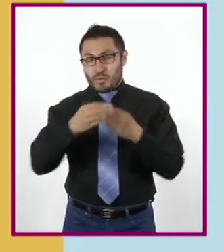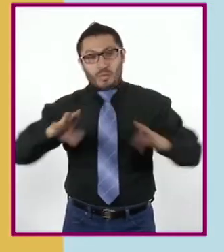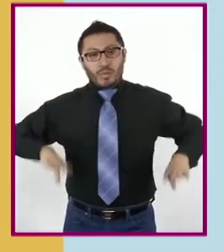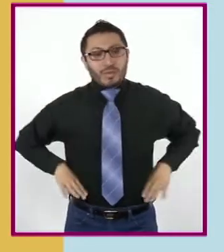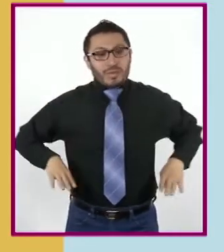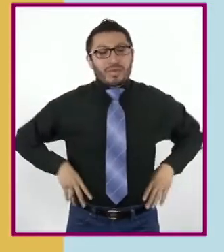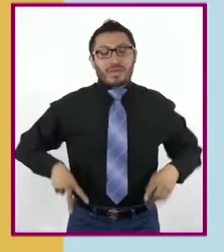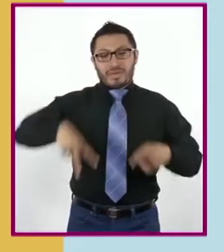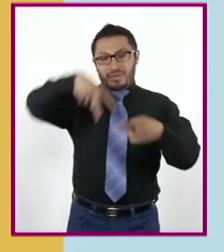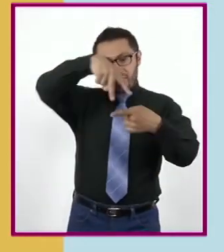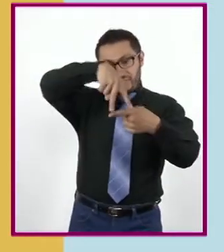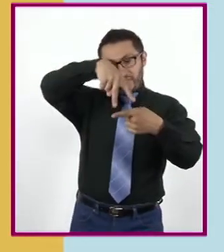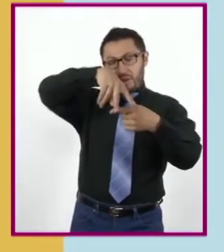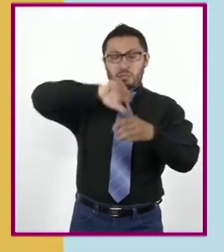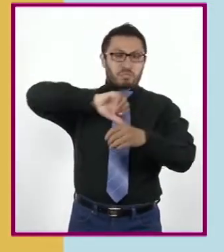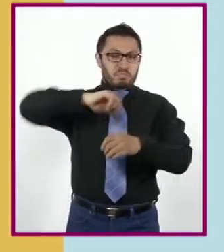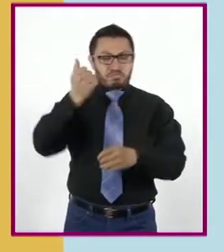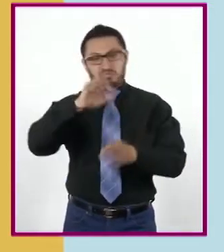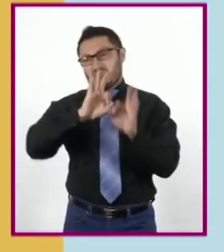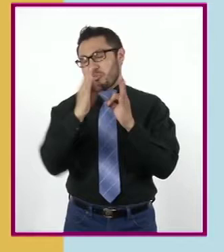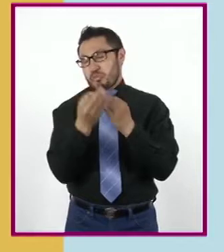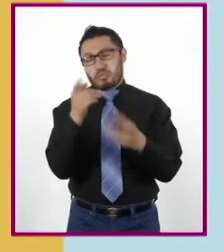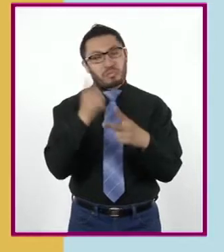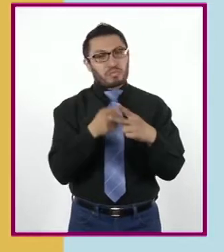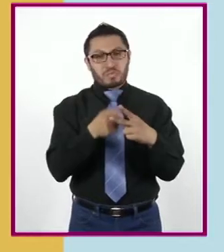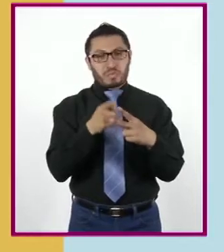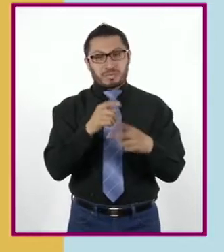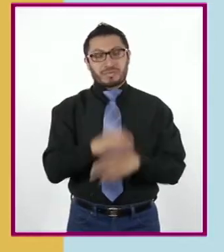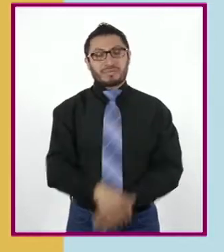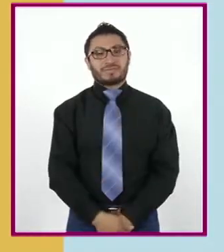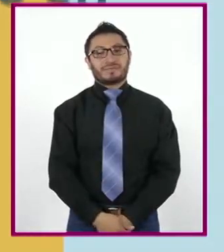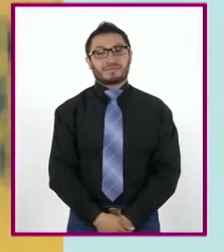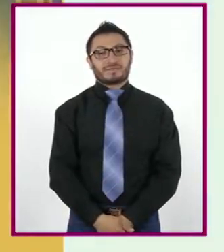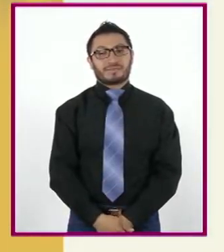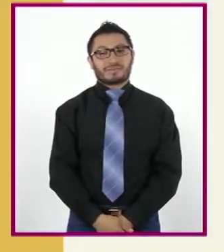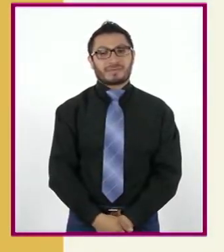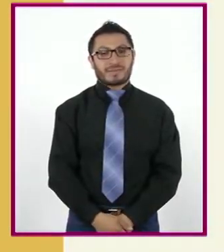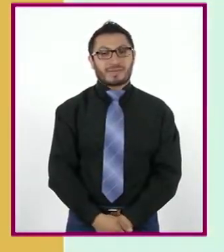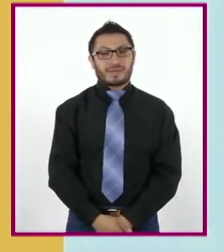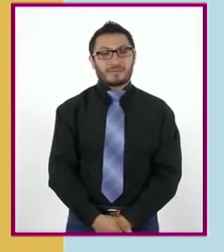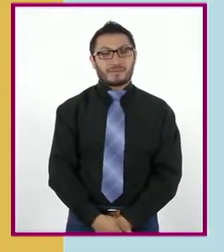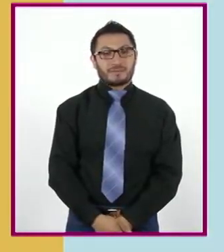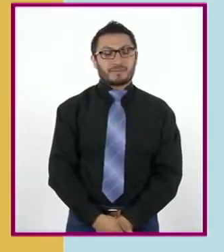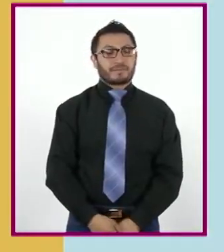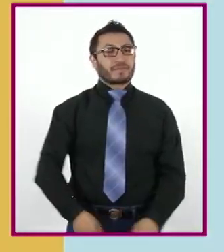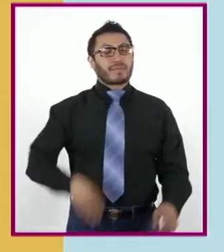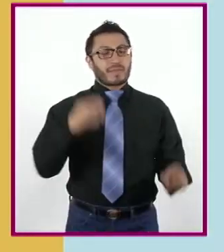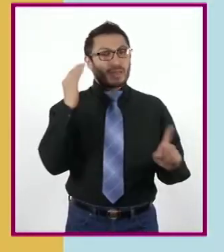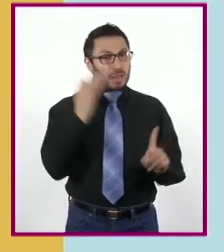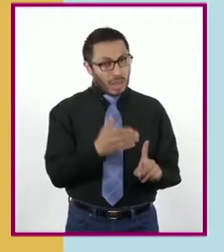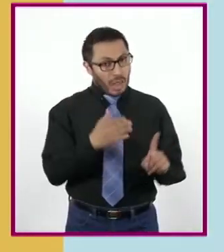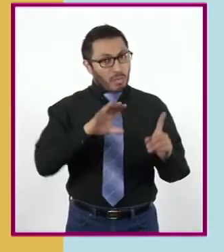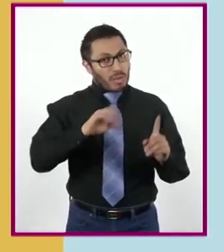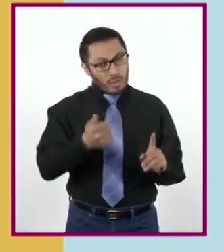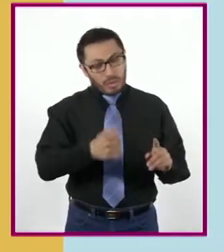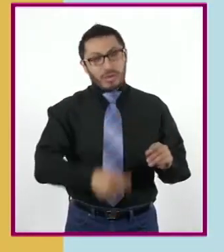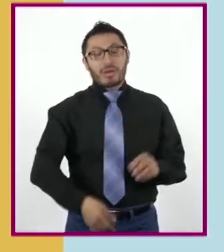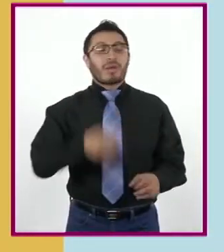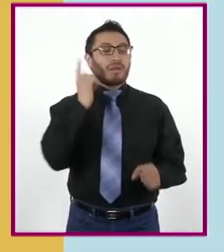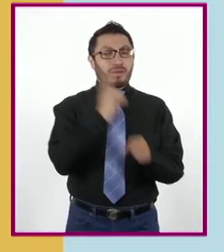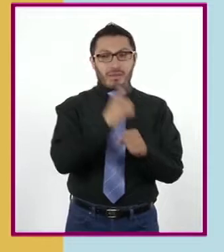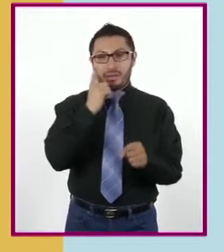en triángulos o cualquier figura. El propósito de hoy será identificar